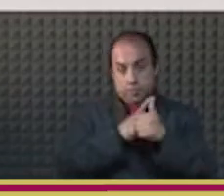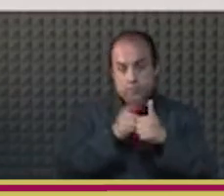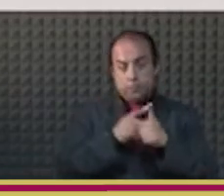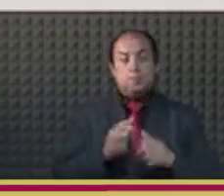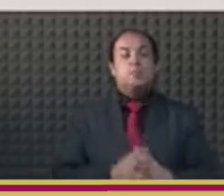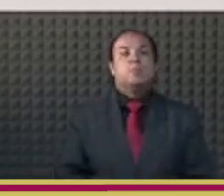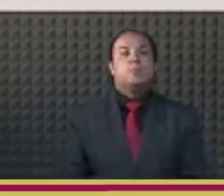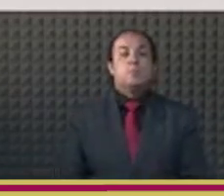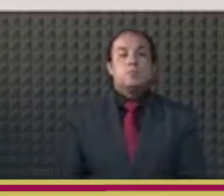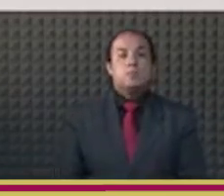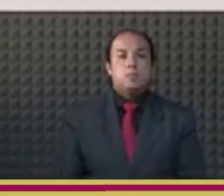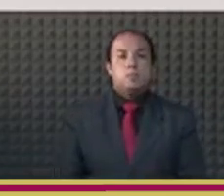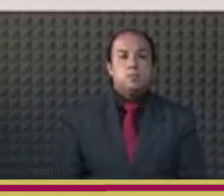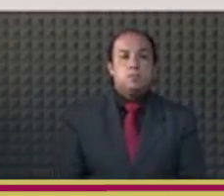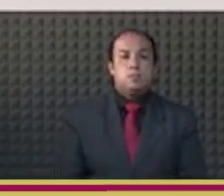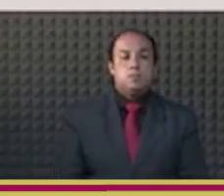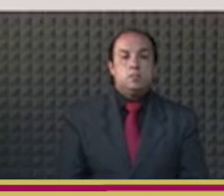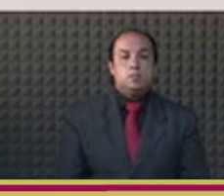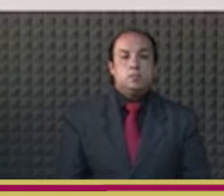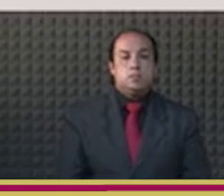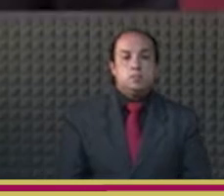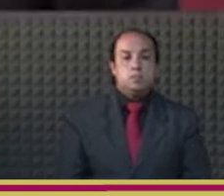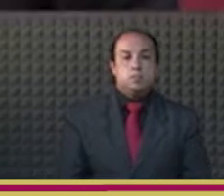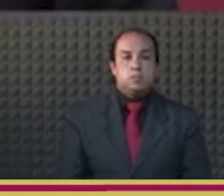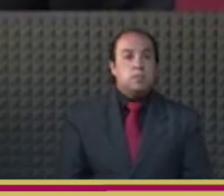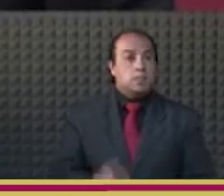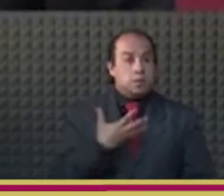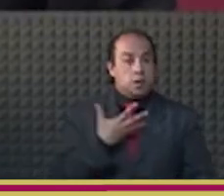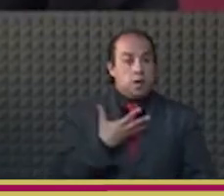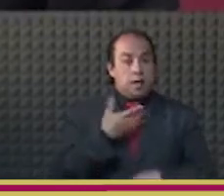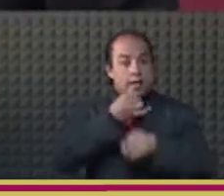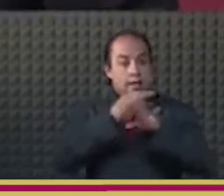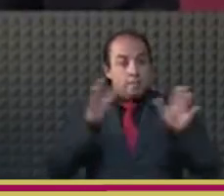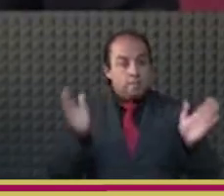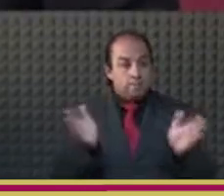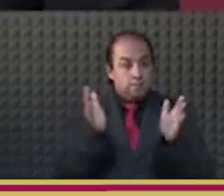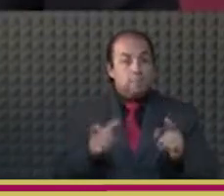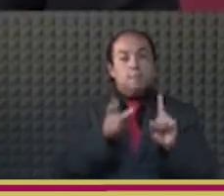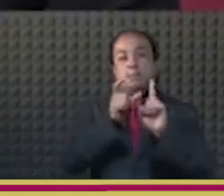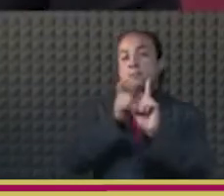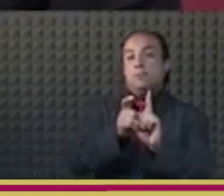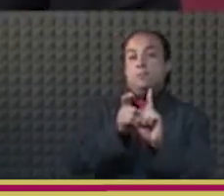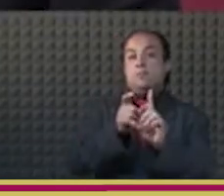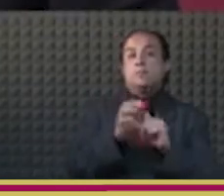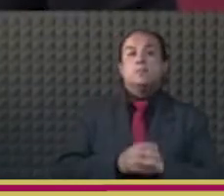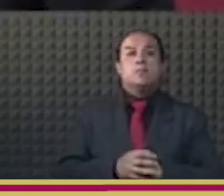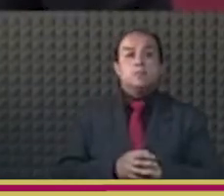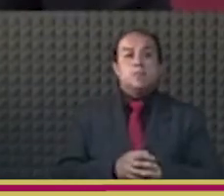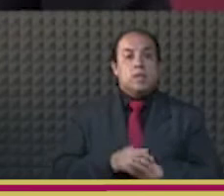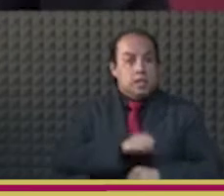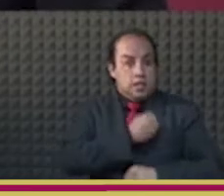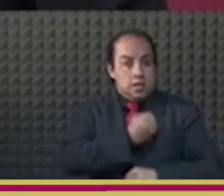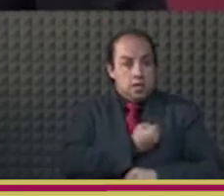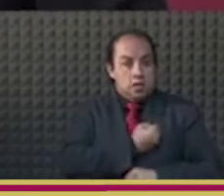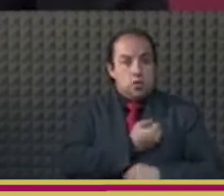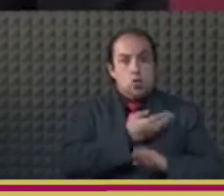Tenemos que promover la protección de la salud frente